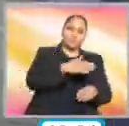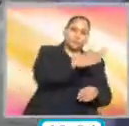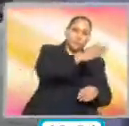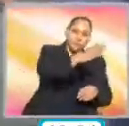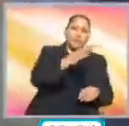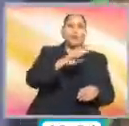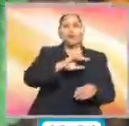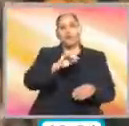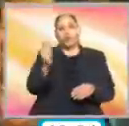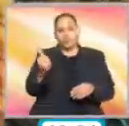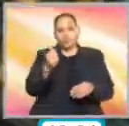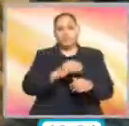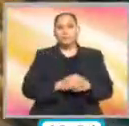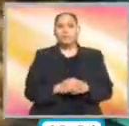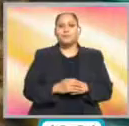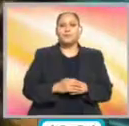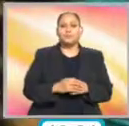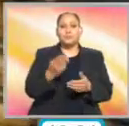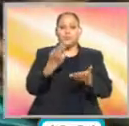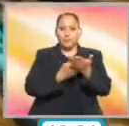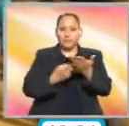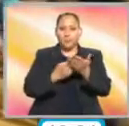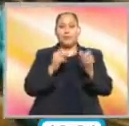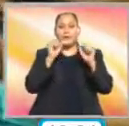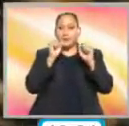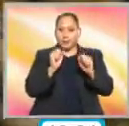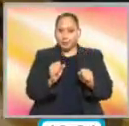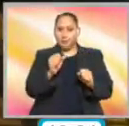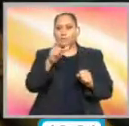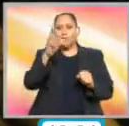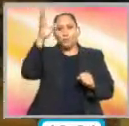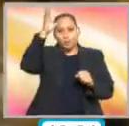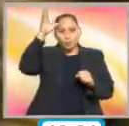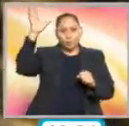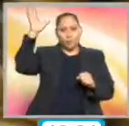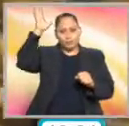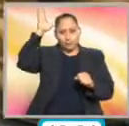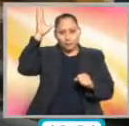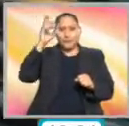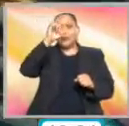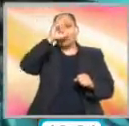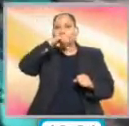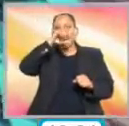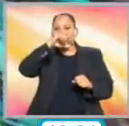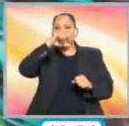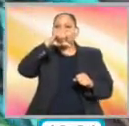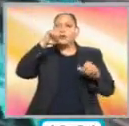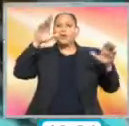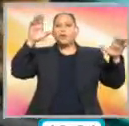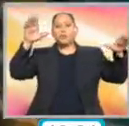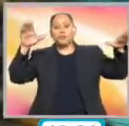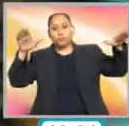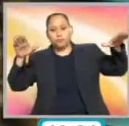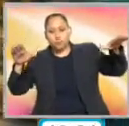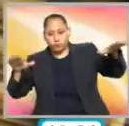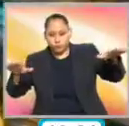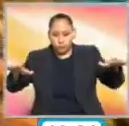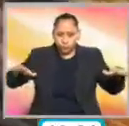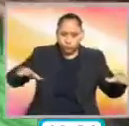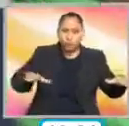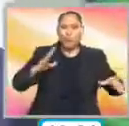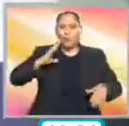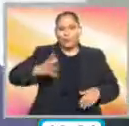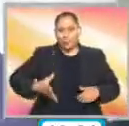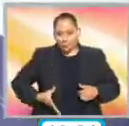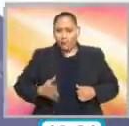otro motivo, que este sí seguramente es Cuauhtémoc, el águila que cae, y que también es motivo de